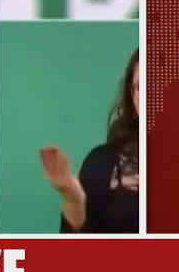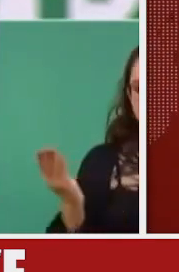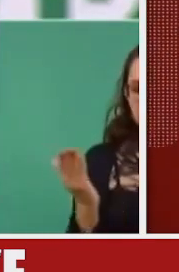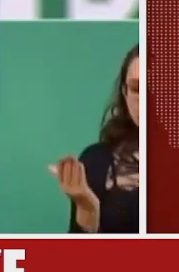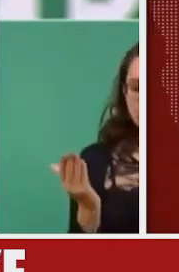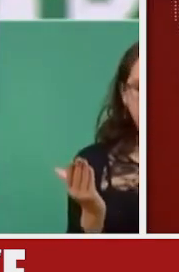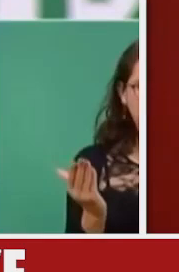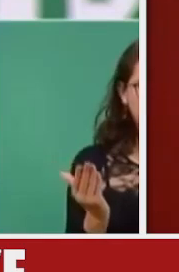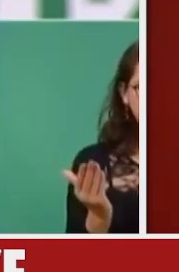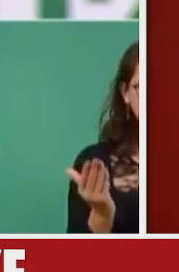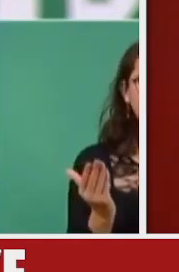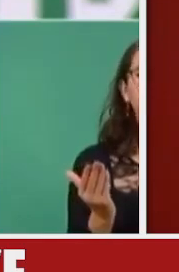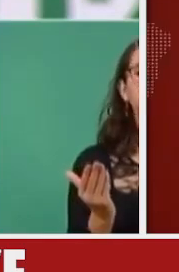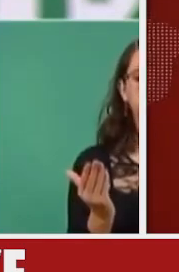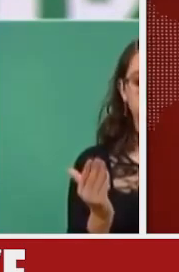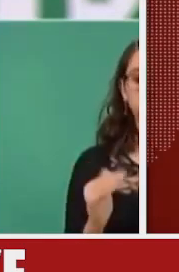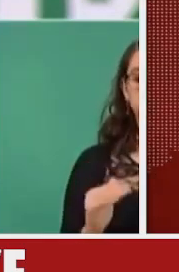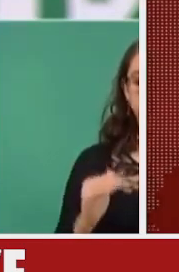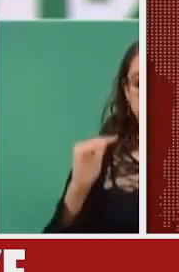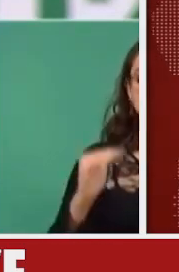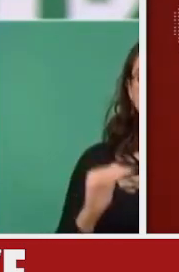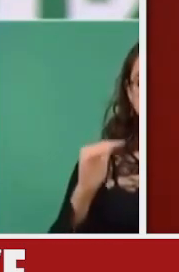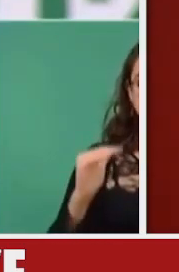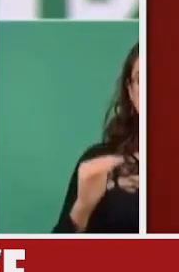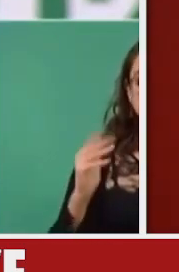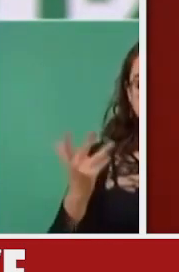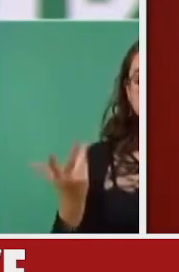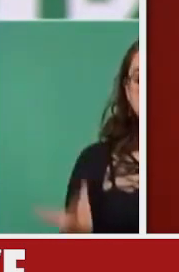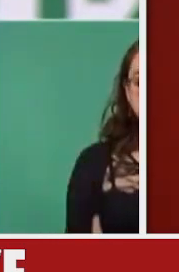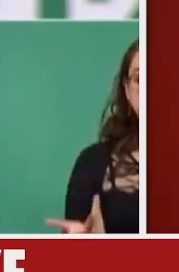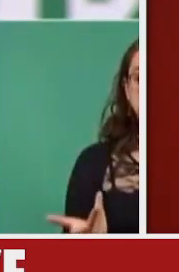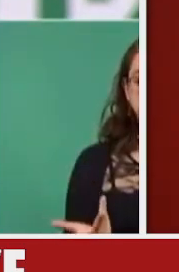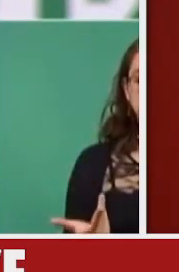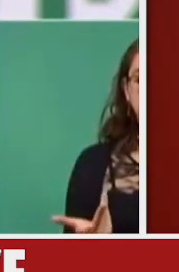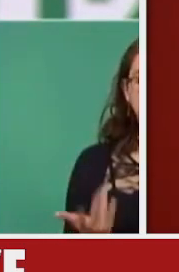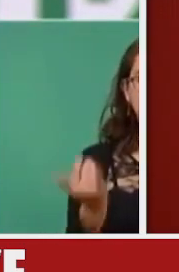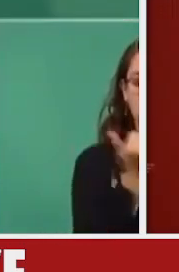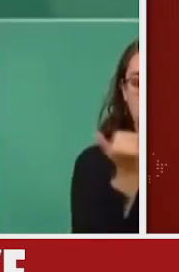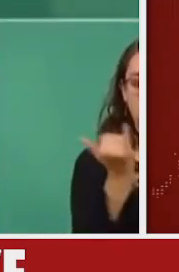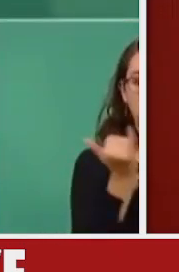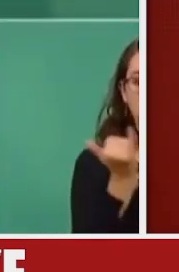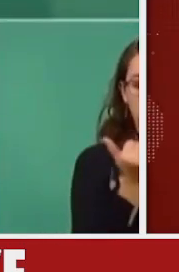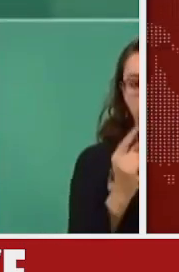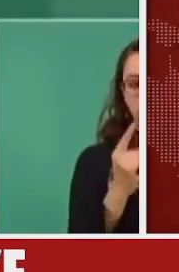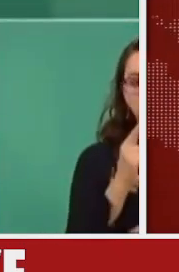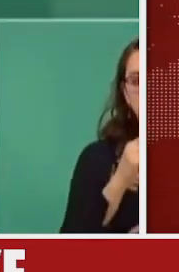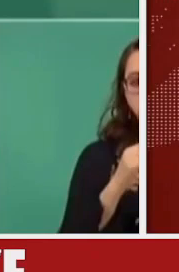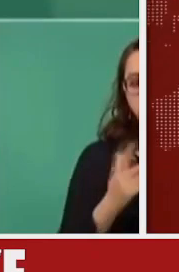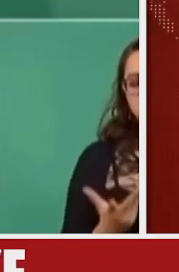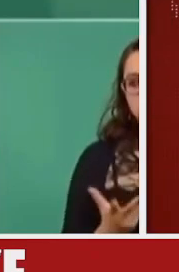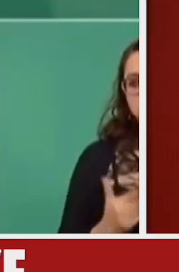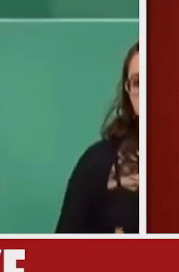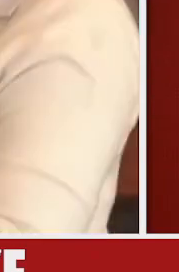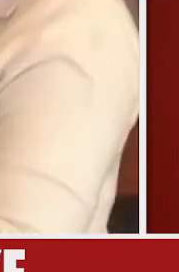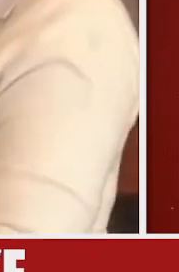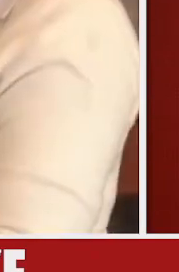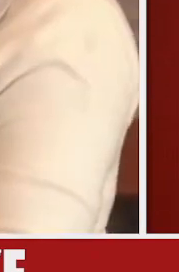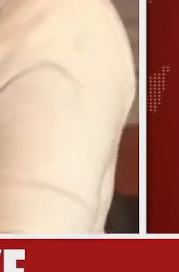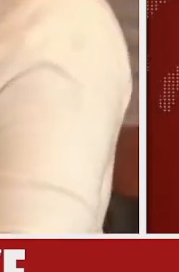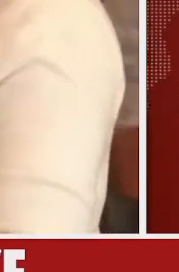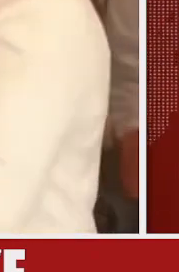pero también el resort país son muy elevados o son comparables con los eeuu